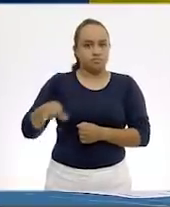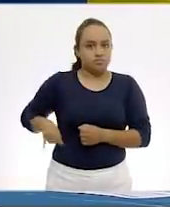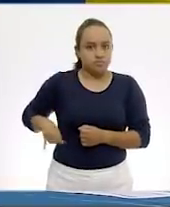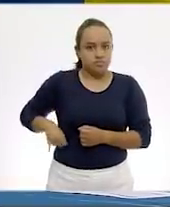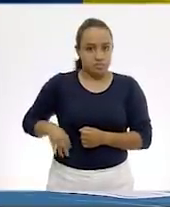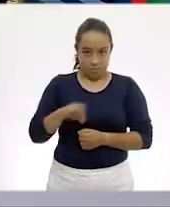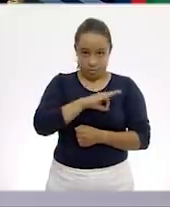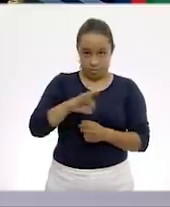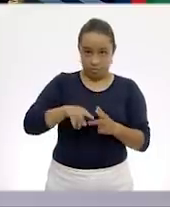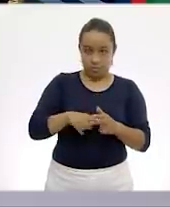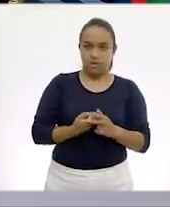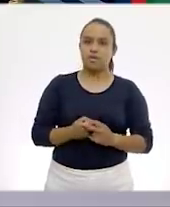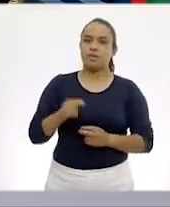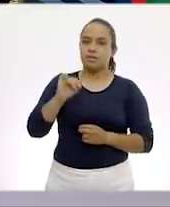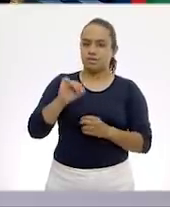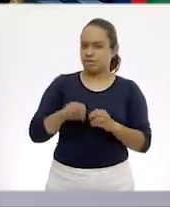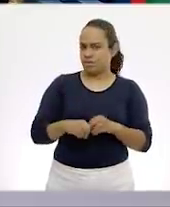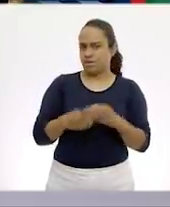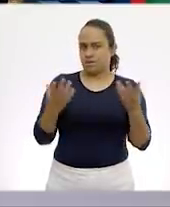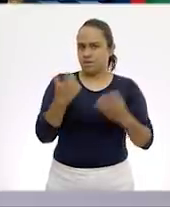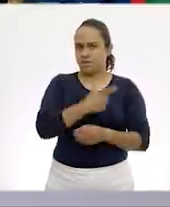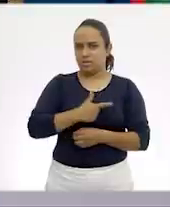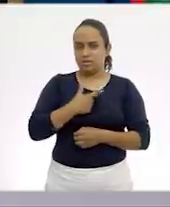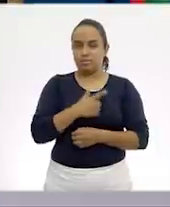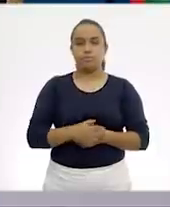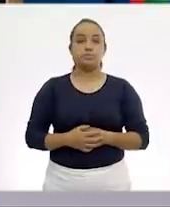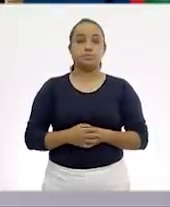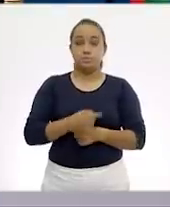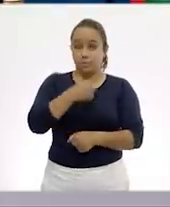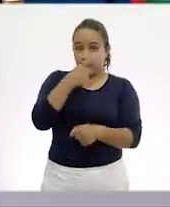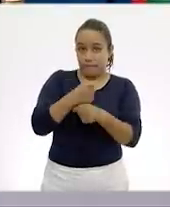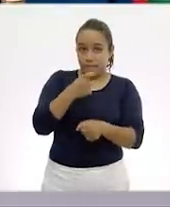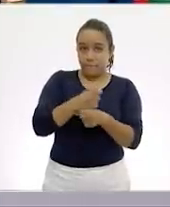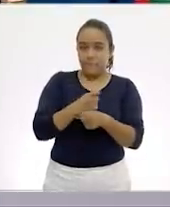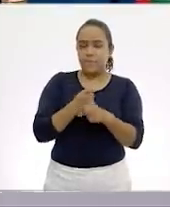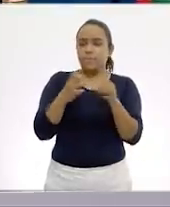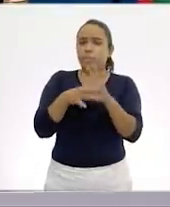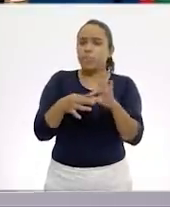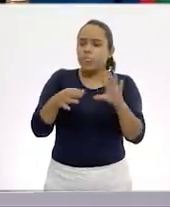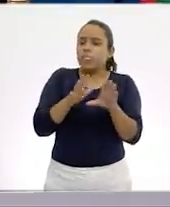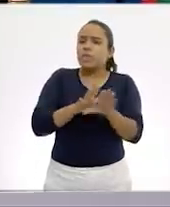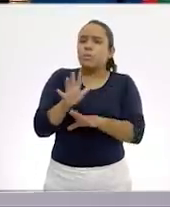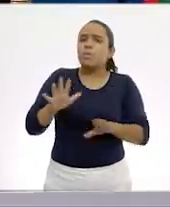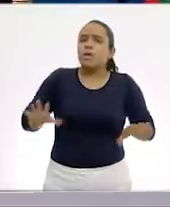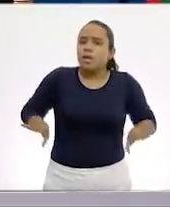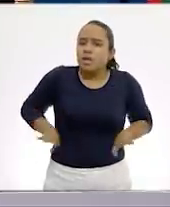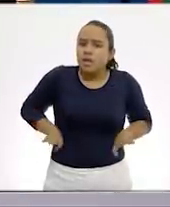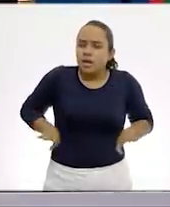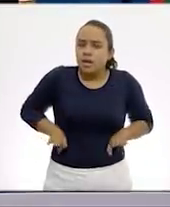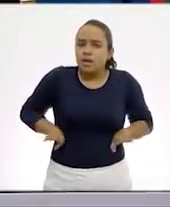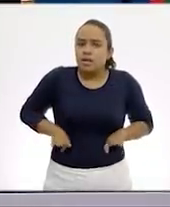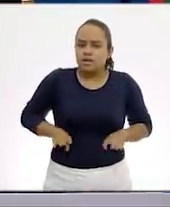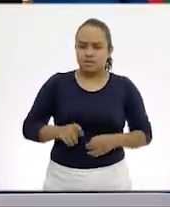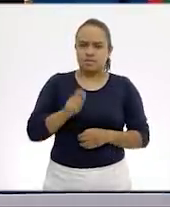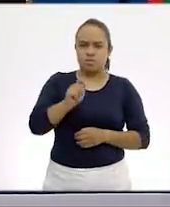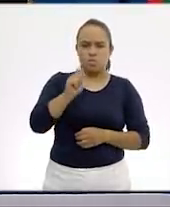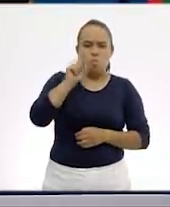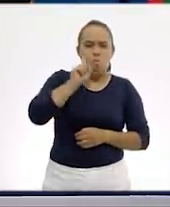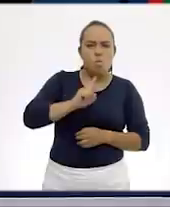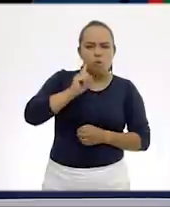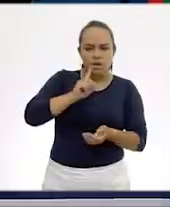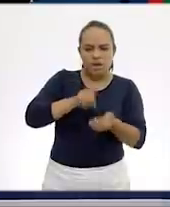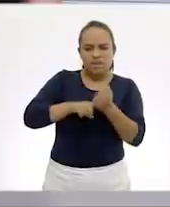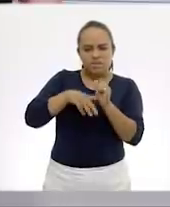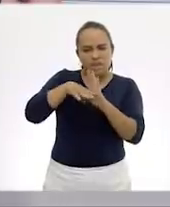empezar? Con mucho gusto. Primero vamos a explicar las características del sistema sexual de las